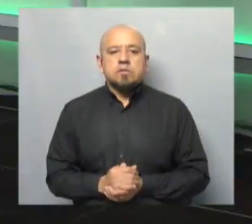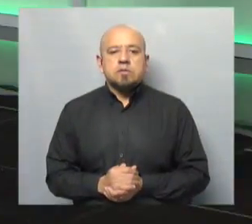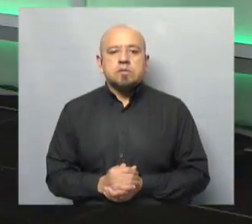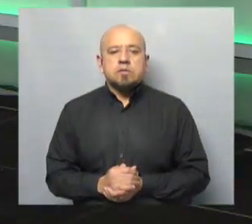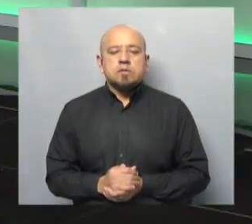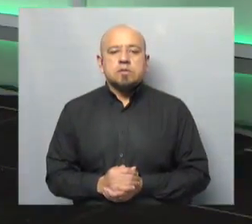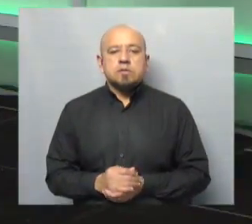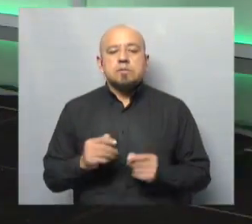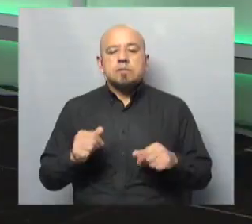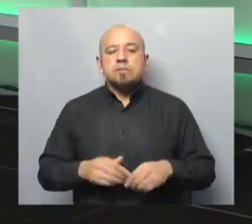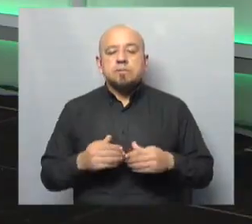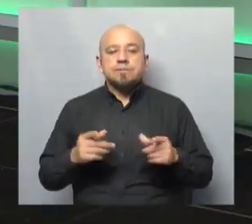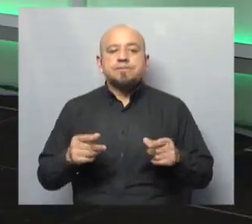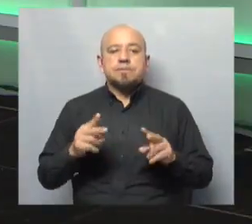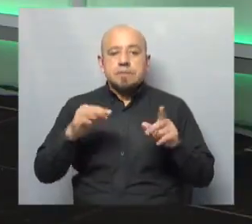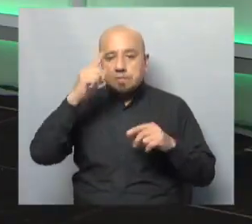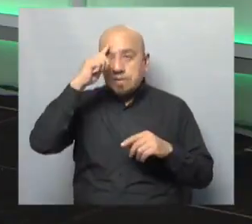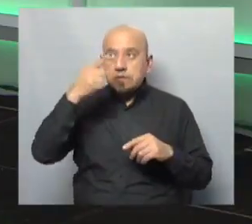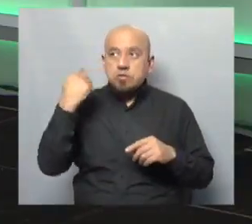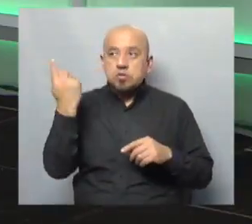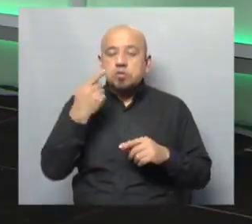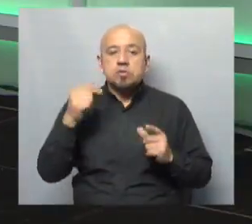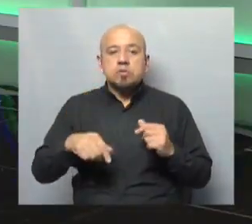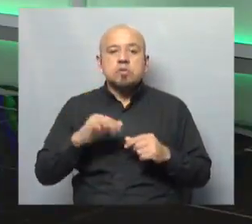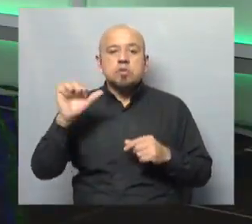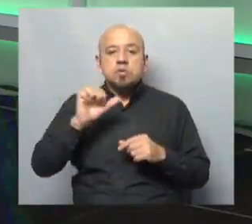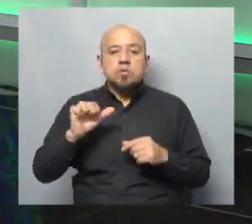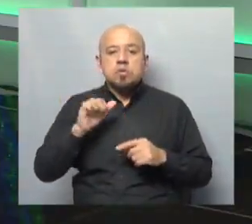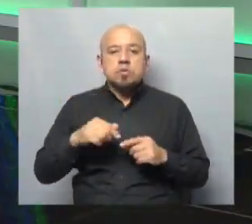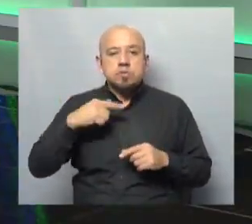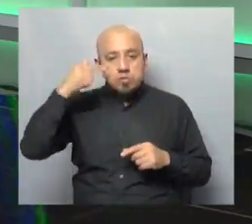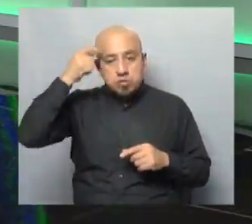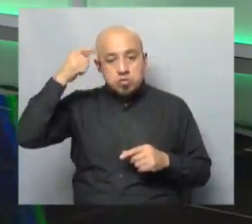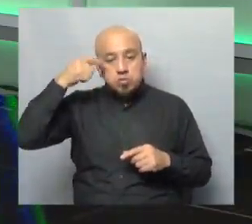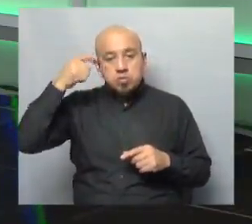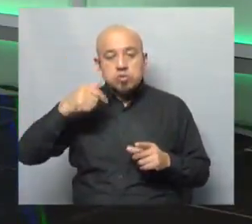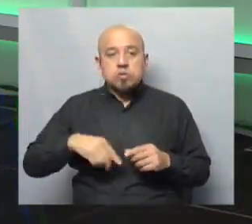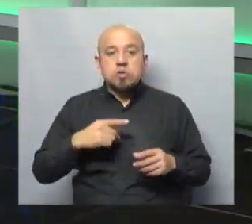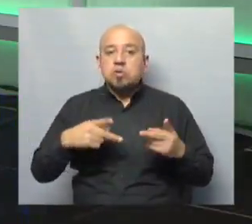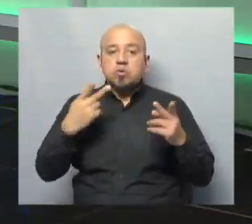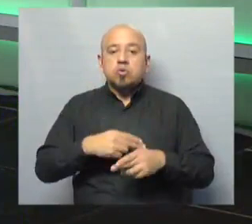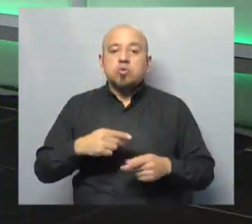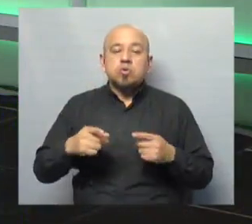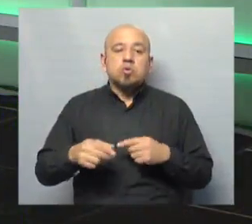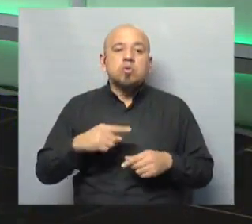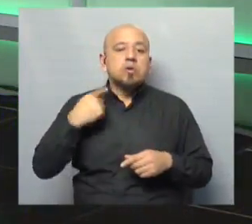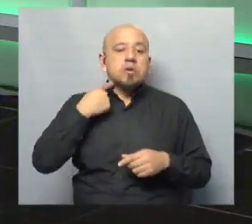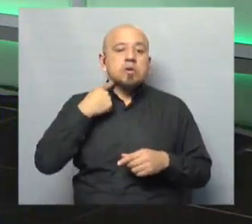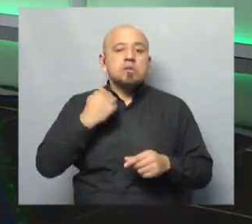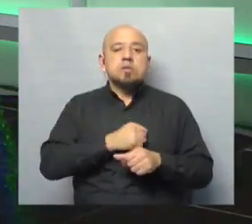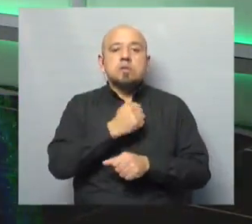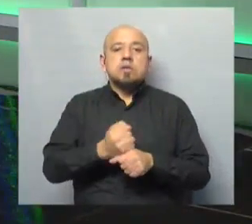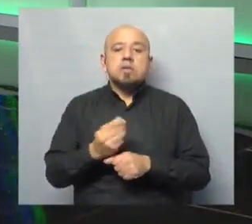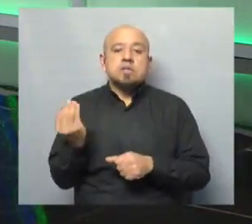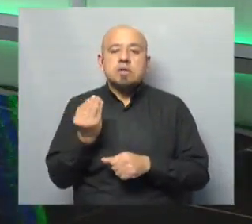muy buenas noches abrimos el capítulo internacional y lo hacemos en europa donde rusia cortó el suministro de gas a la unión europea hasta el sábado por